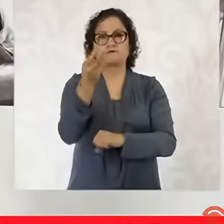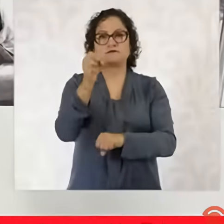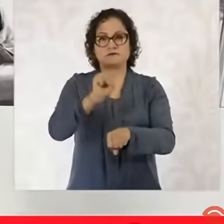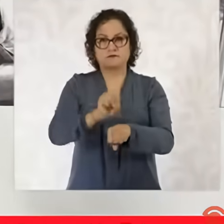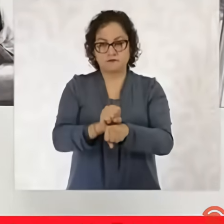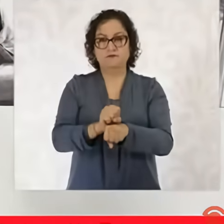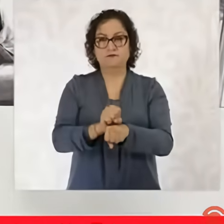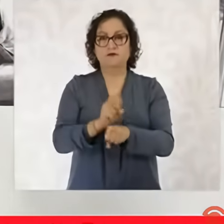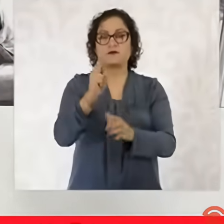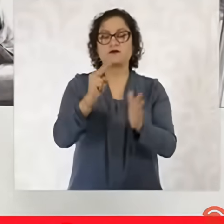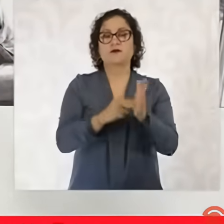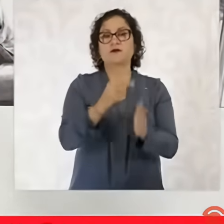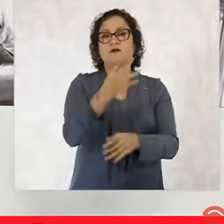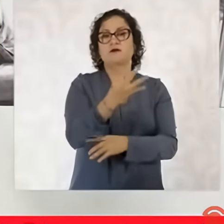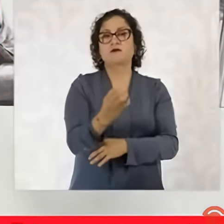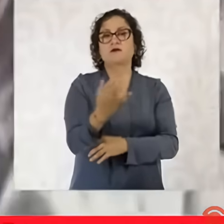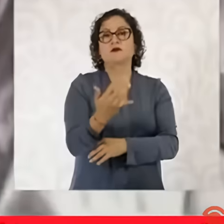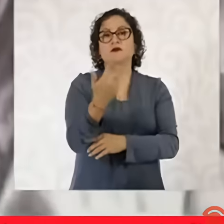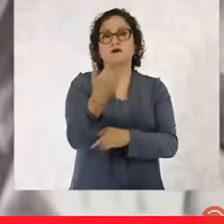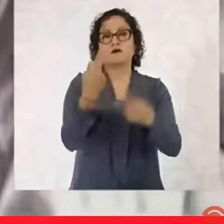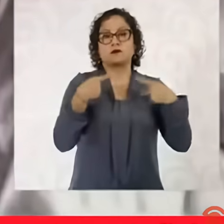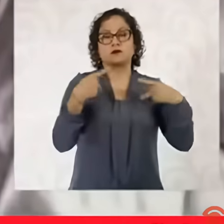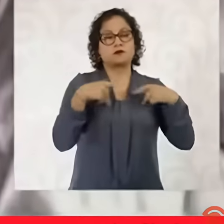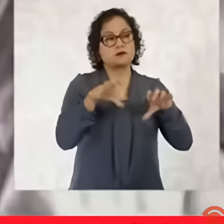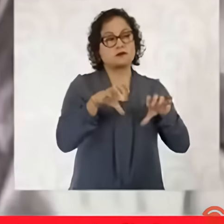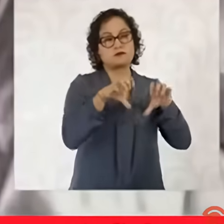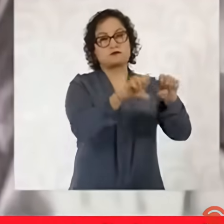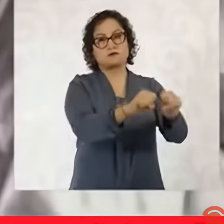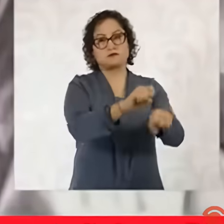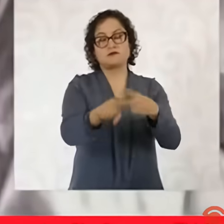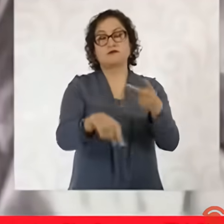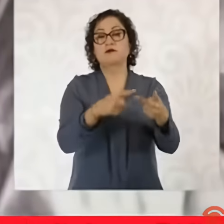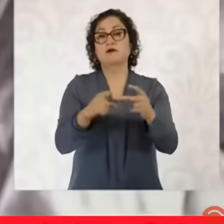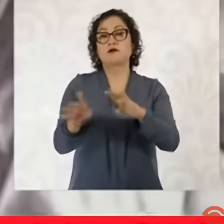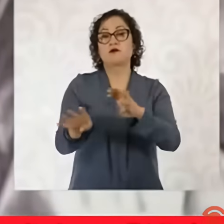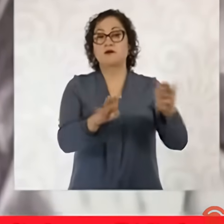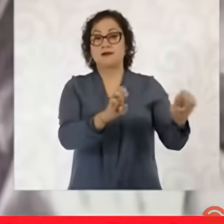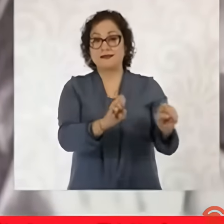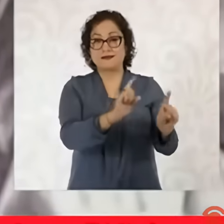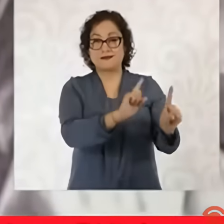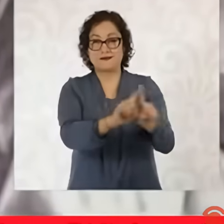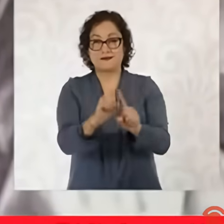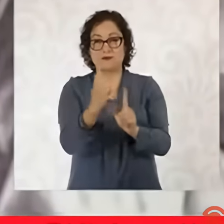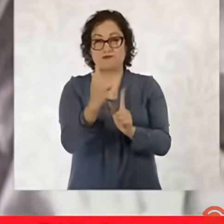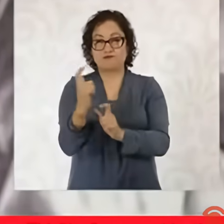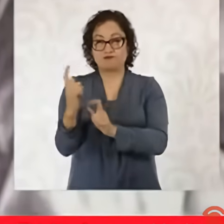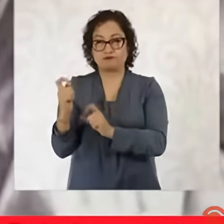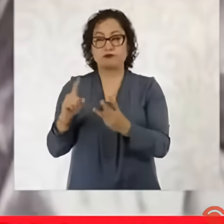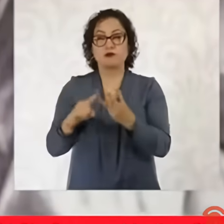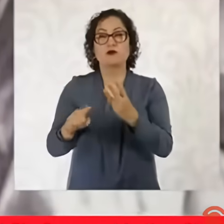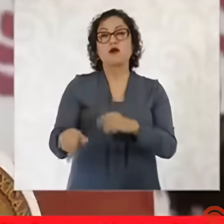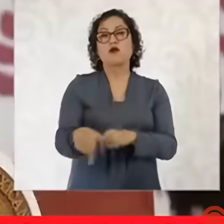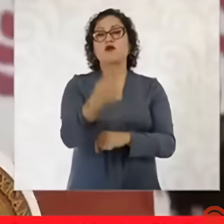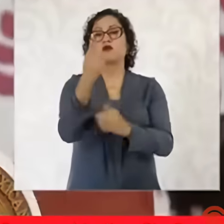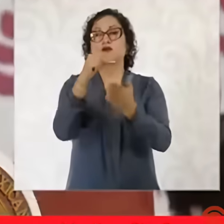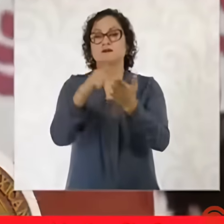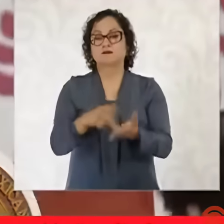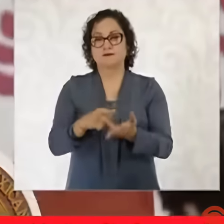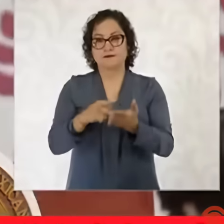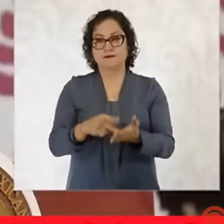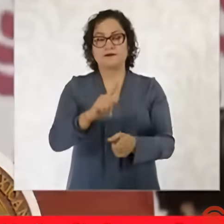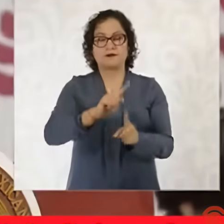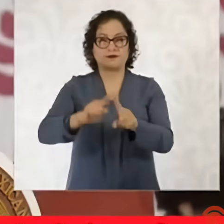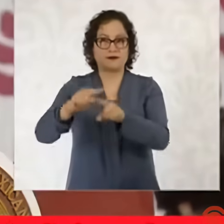detenidas 2.458 personas. Se aseguraron 900 armas de fuego y 12 toneladas de droga. Además, se